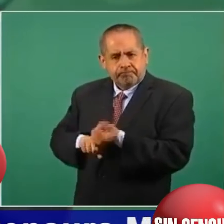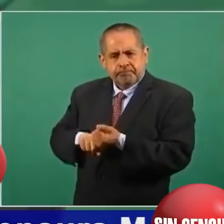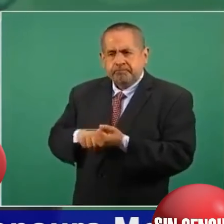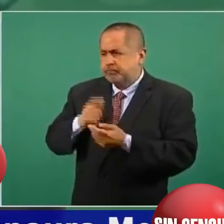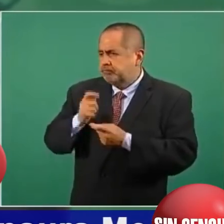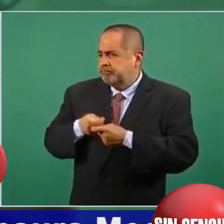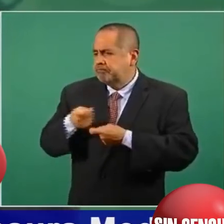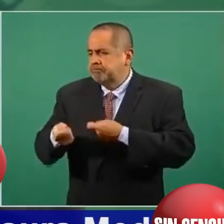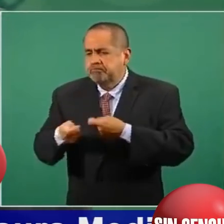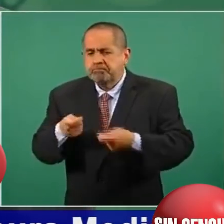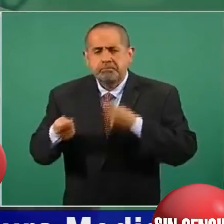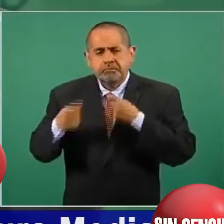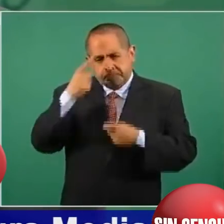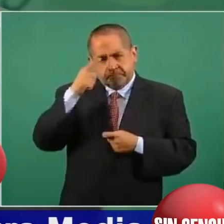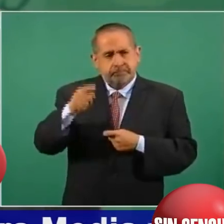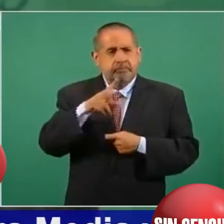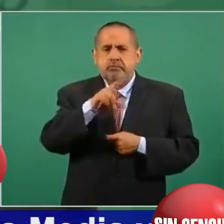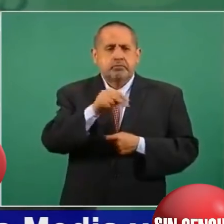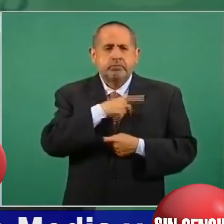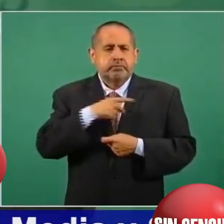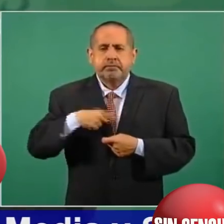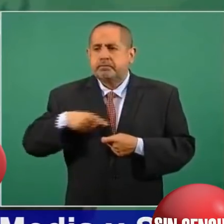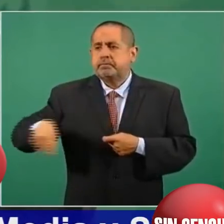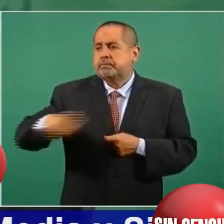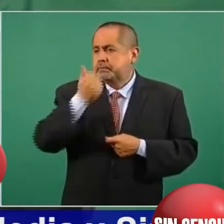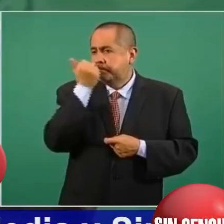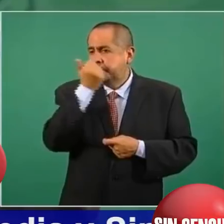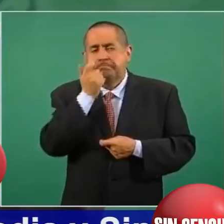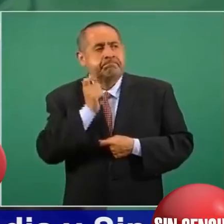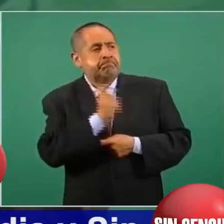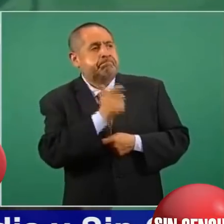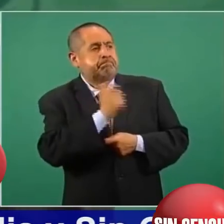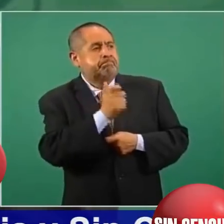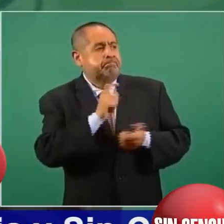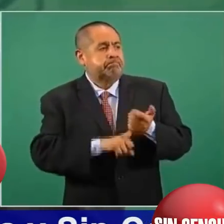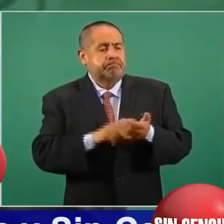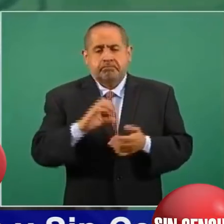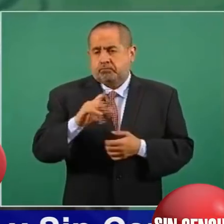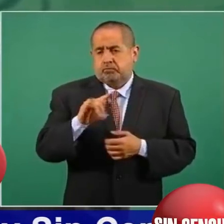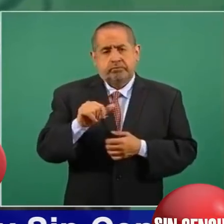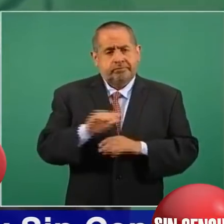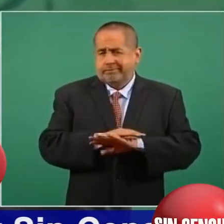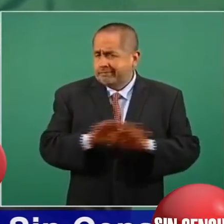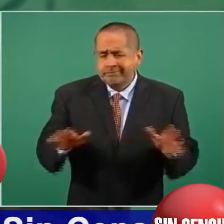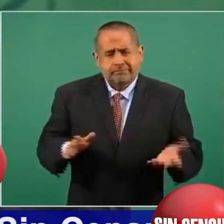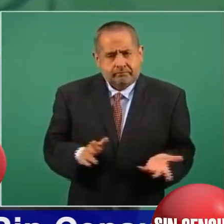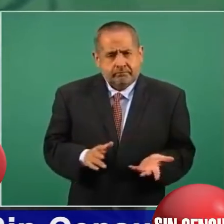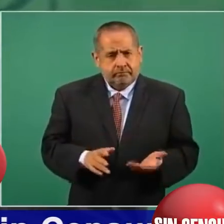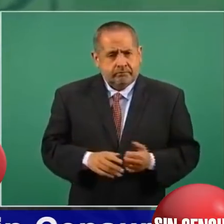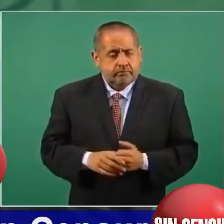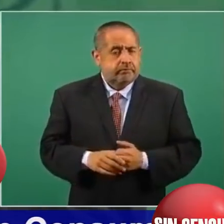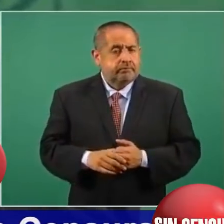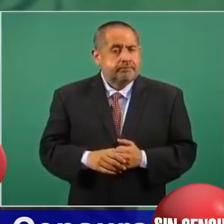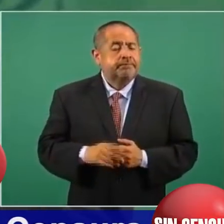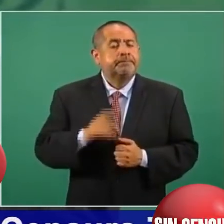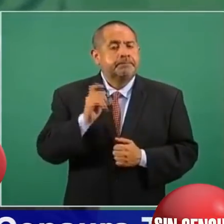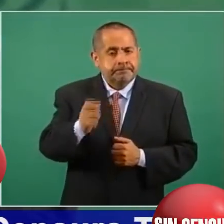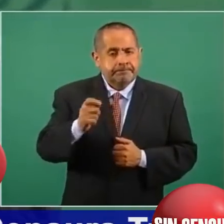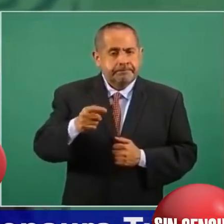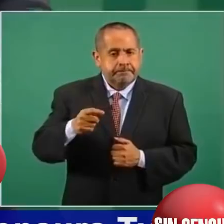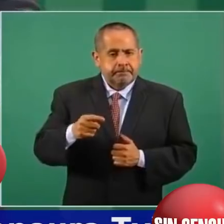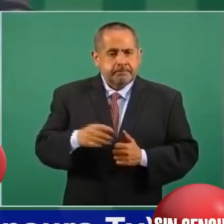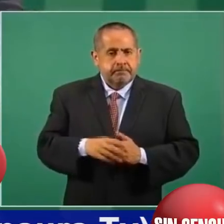para que no se cobren cuotas en las universidades públicas. Lo que hicimos